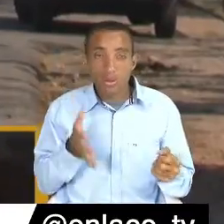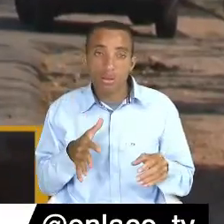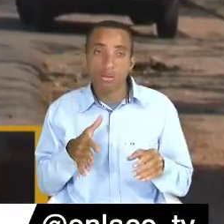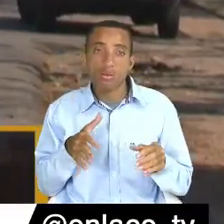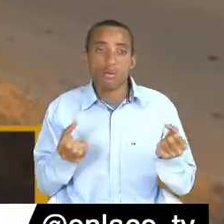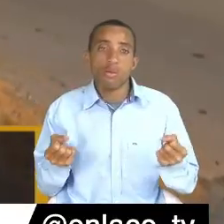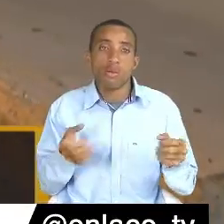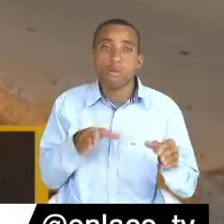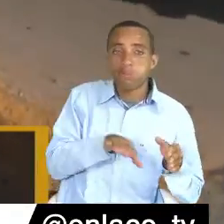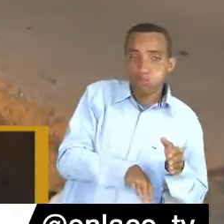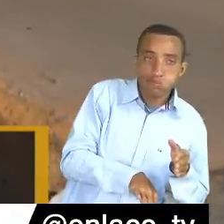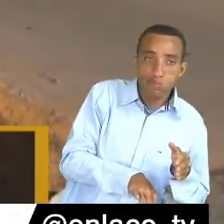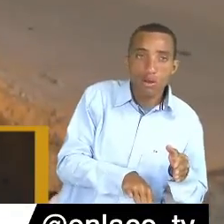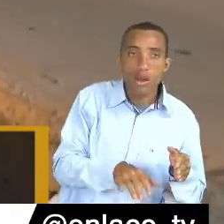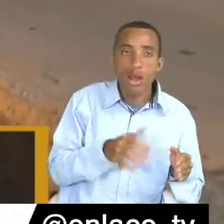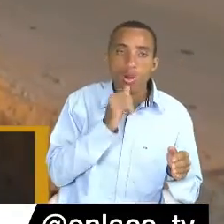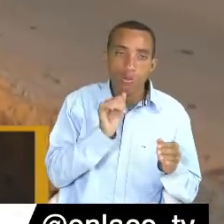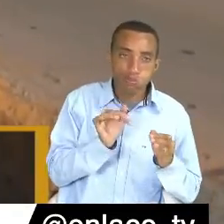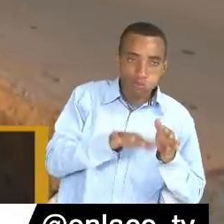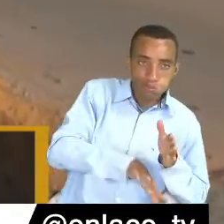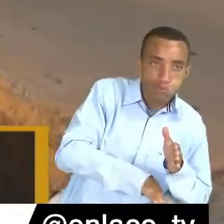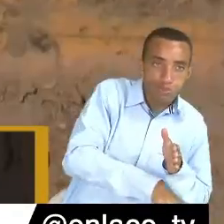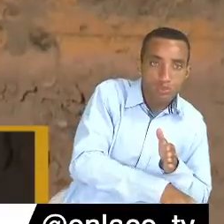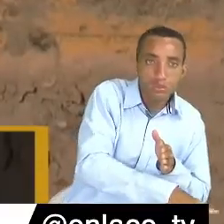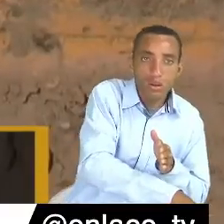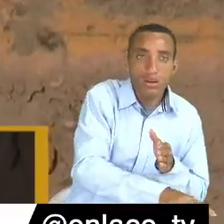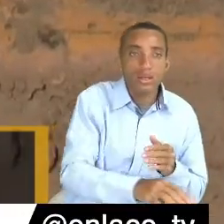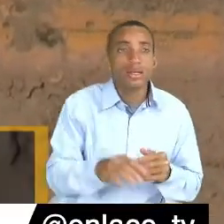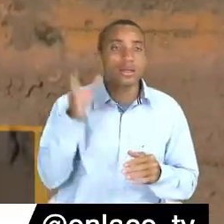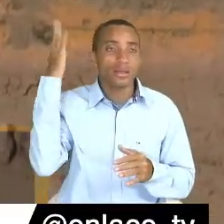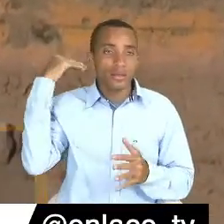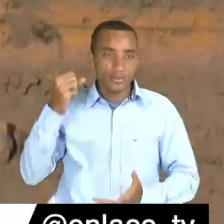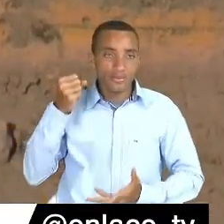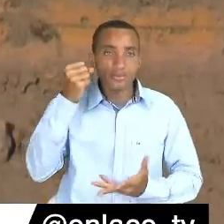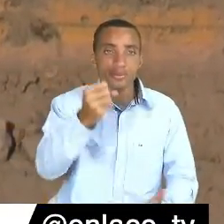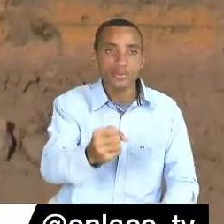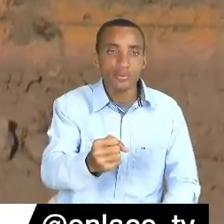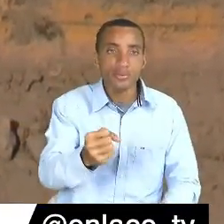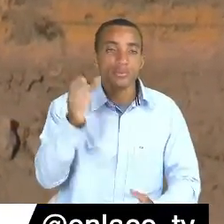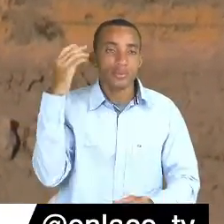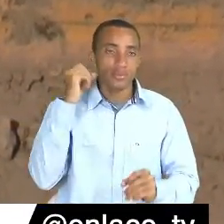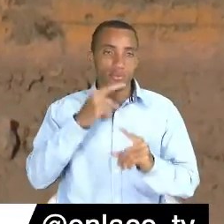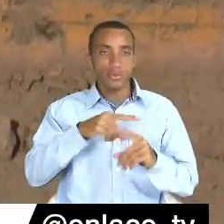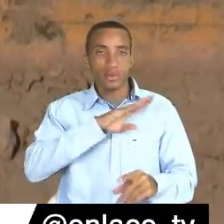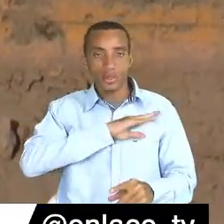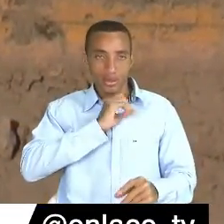al agua. Esta infraestructura tuvo una importante inversión en las últimas 2 administraciones departamentales.